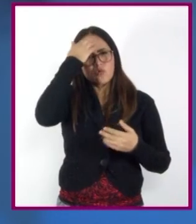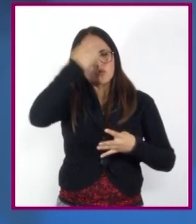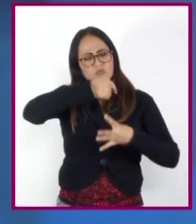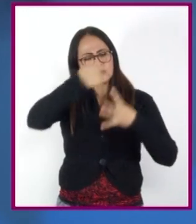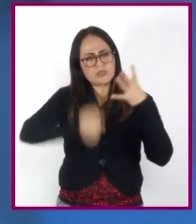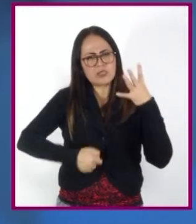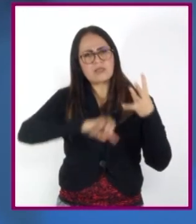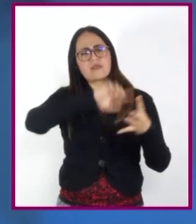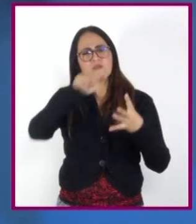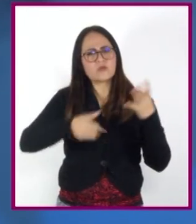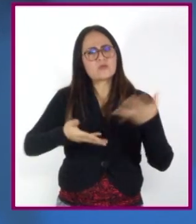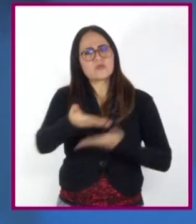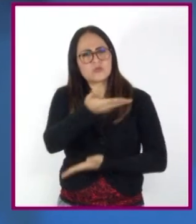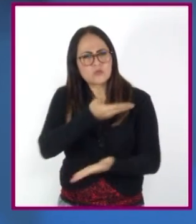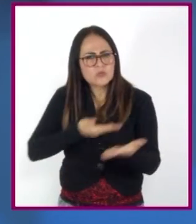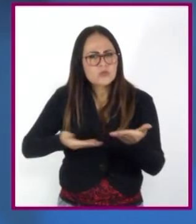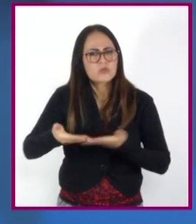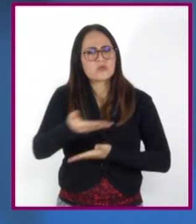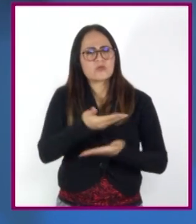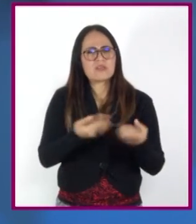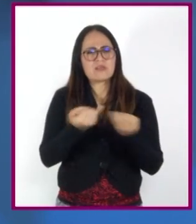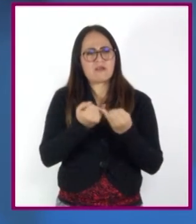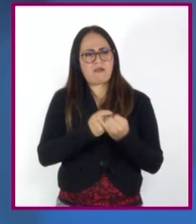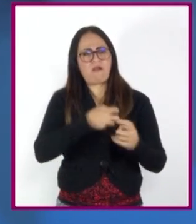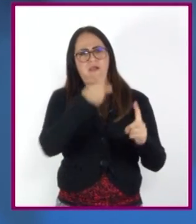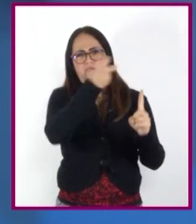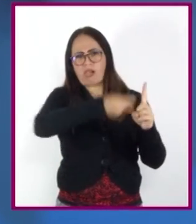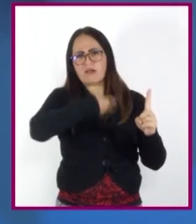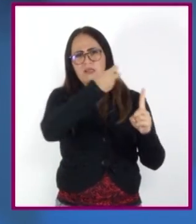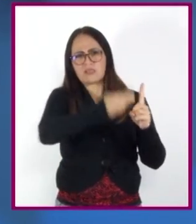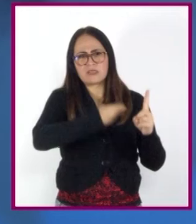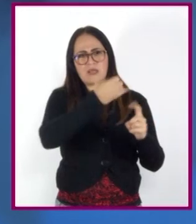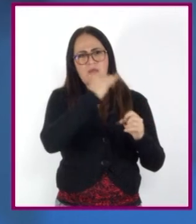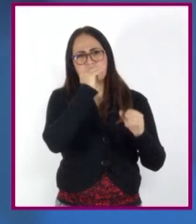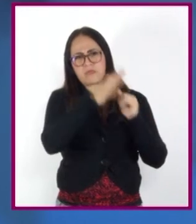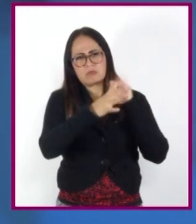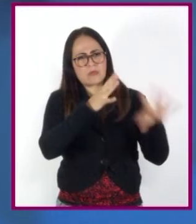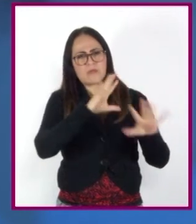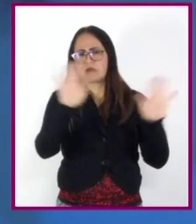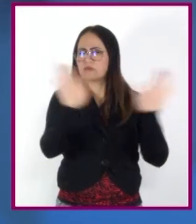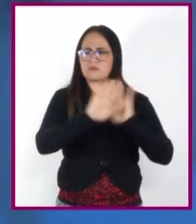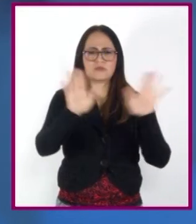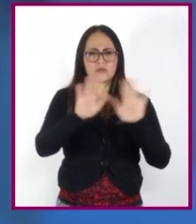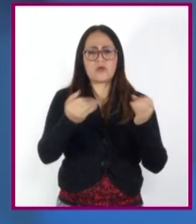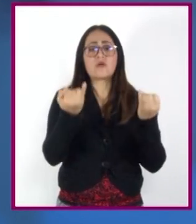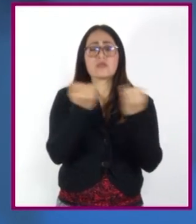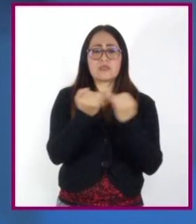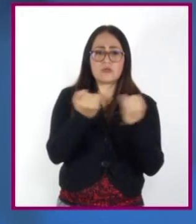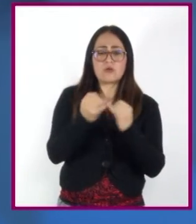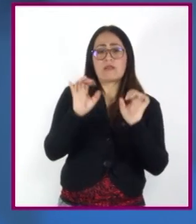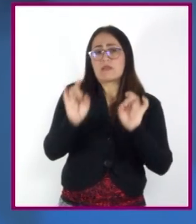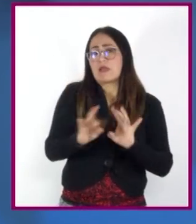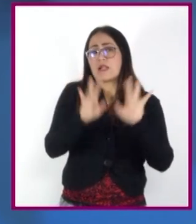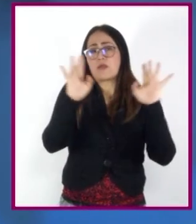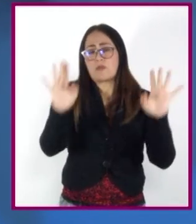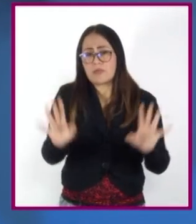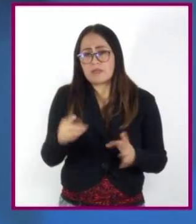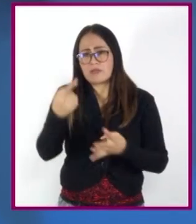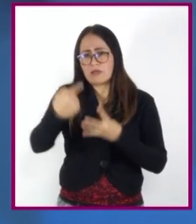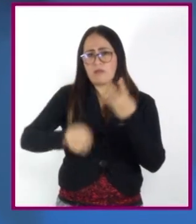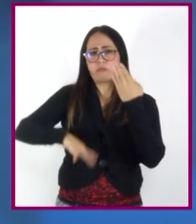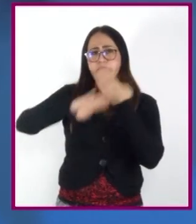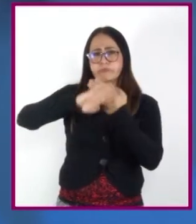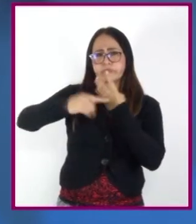empatía, eviten fomentar estereotipos, prejuicios y discriminación, y denuncien cualquier tipo de violación a